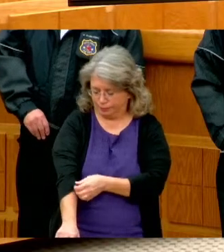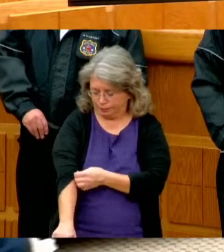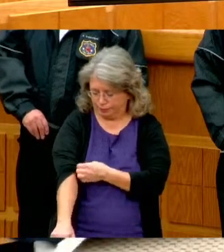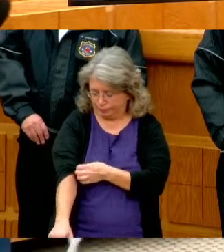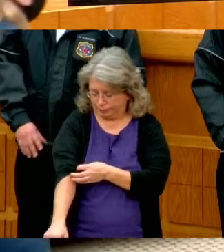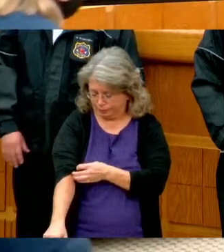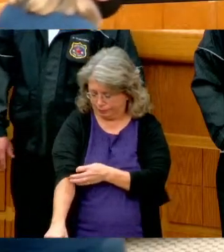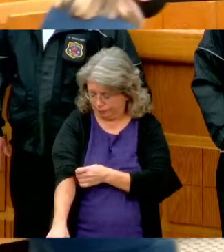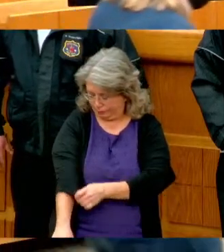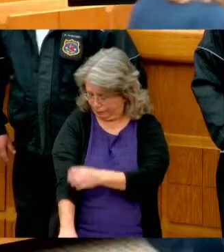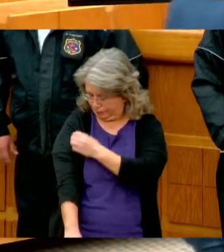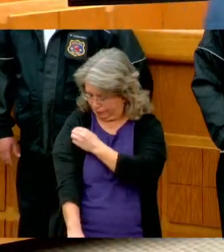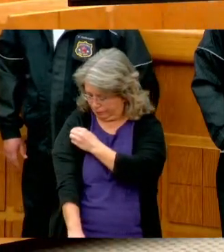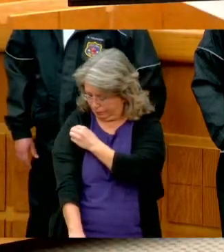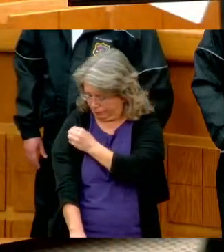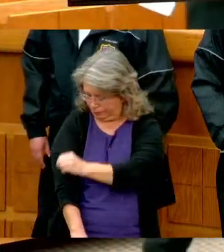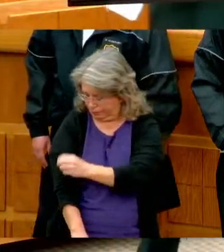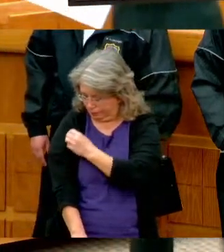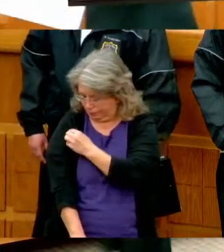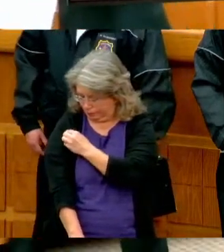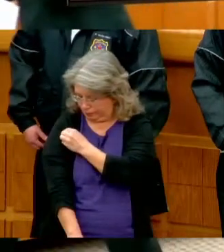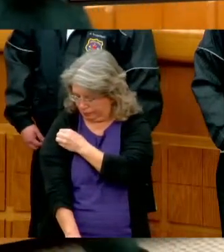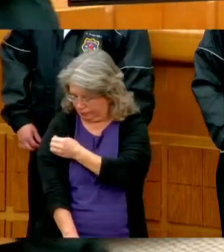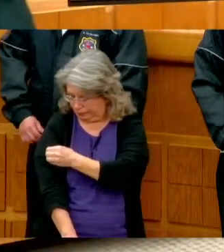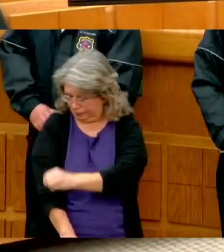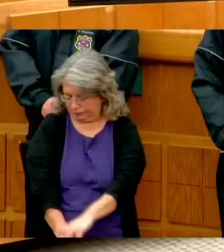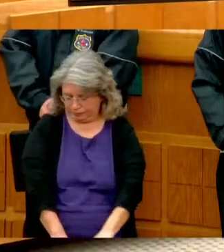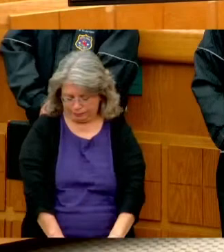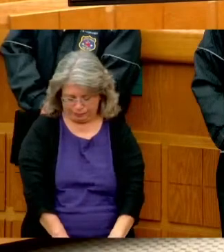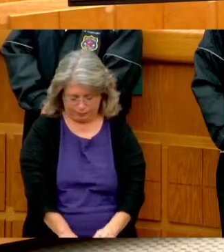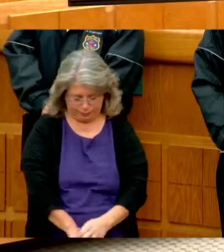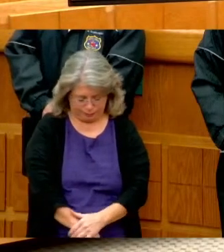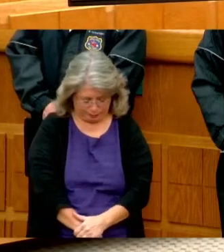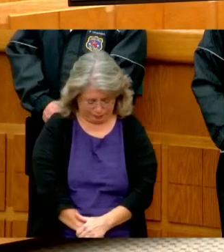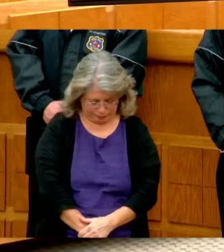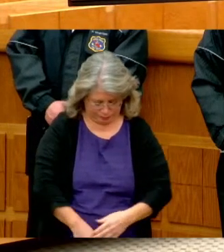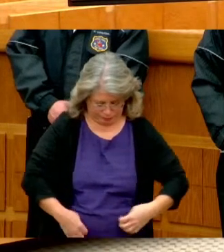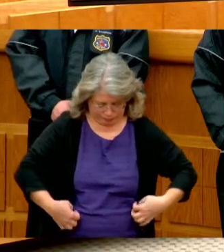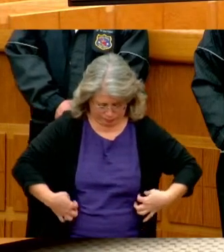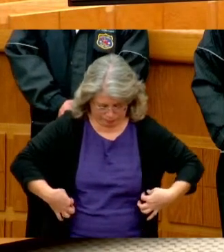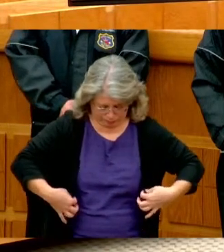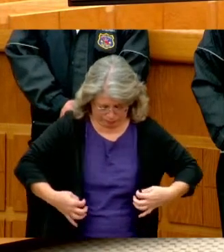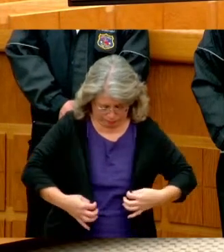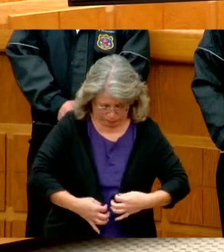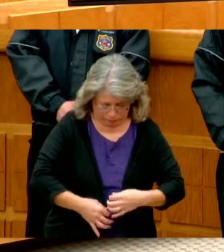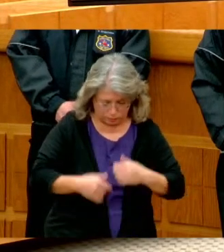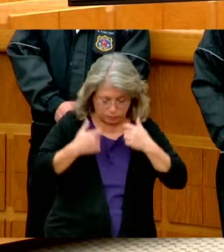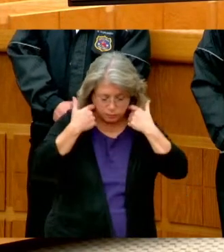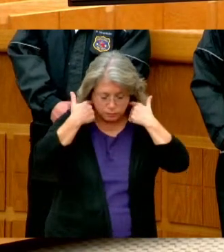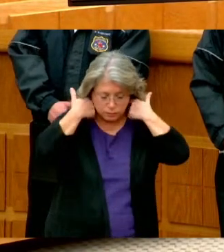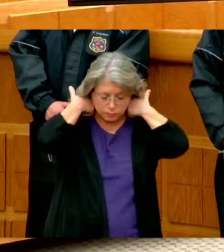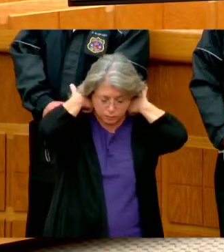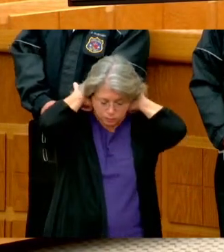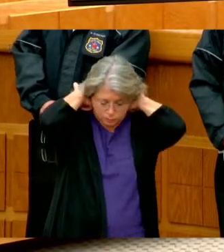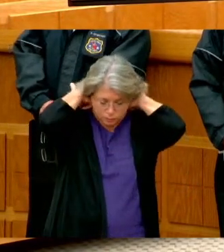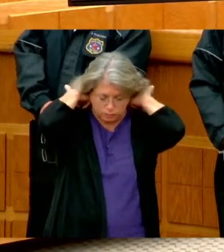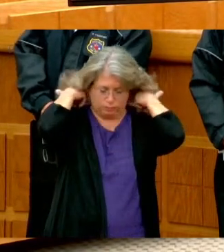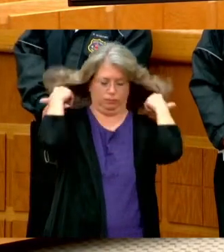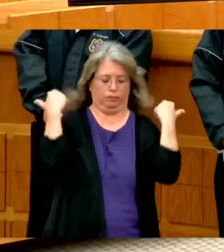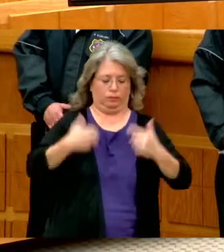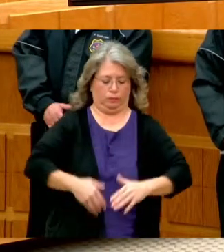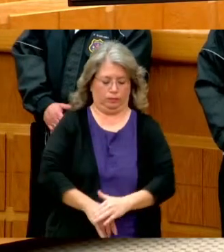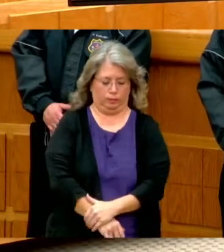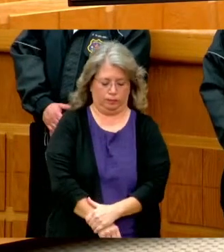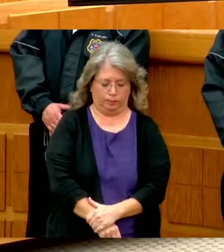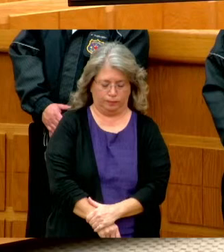mayores quienes tienen enfermedades crónicas, así como a mayores de 16 años. Tendremos la capacidad de administrar hasta 1,000